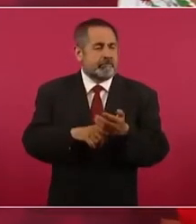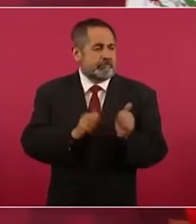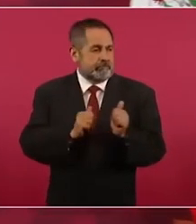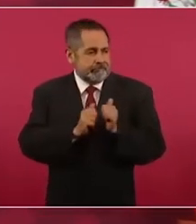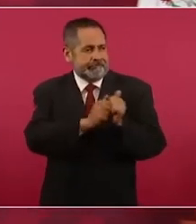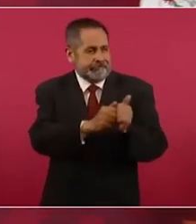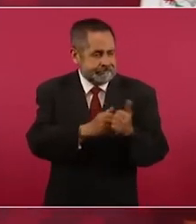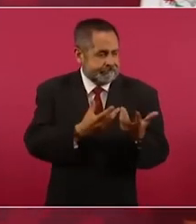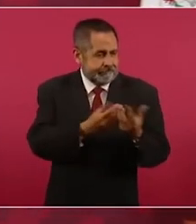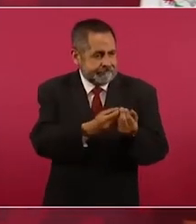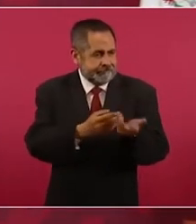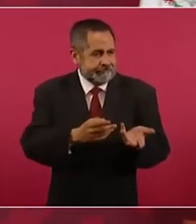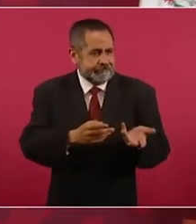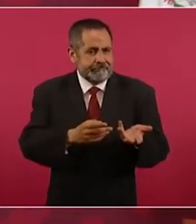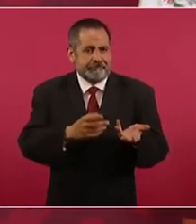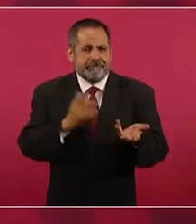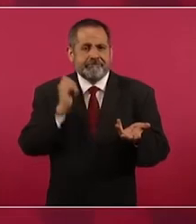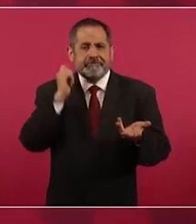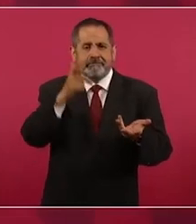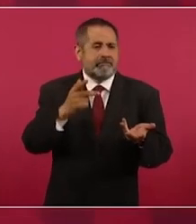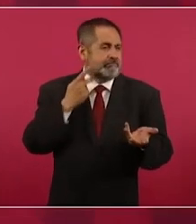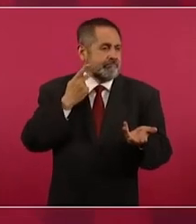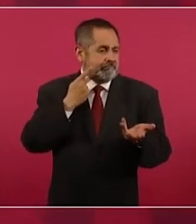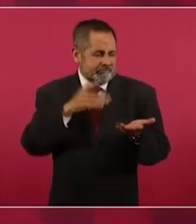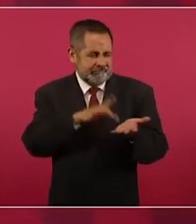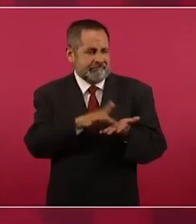acompañar en un acto